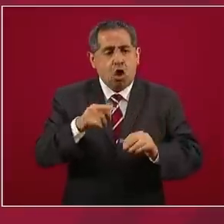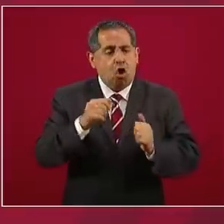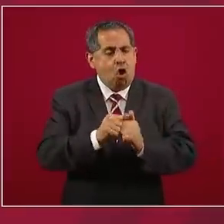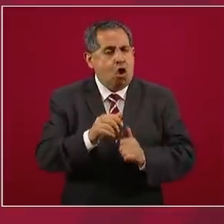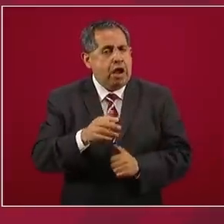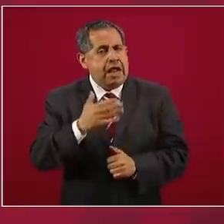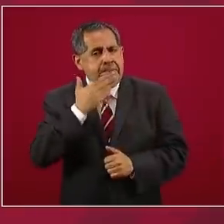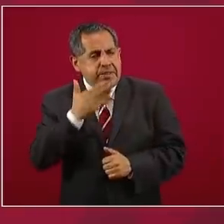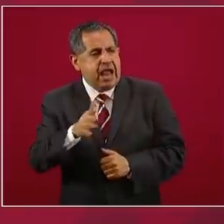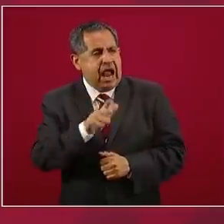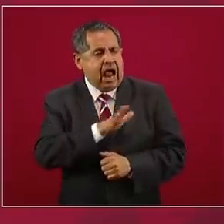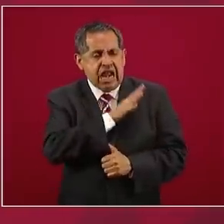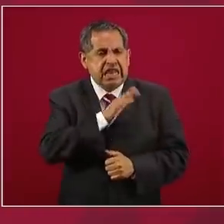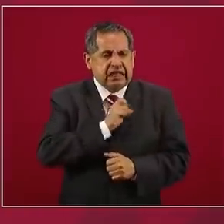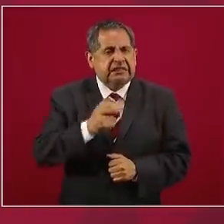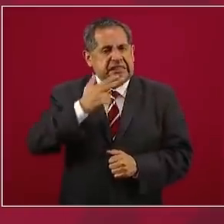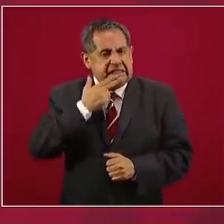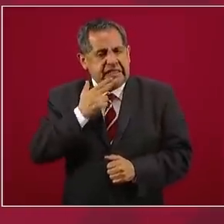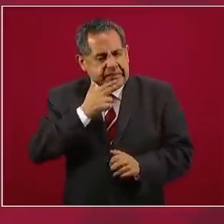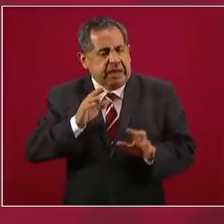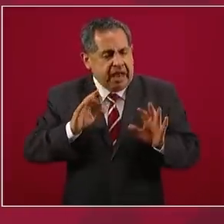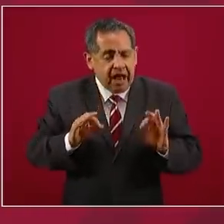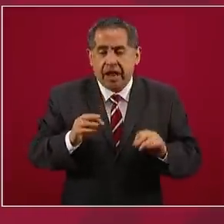calidad, pero